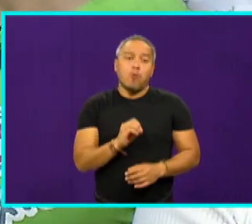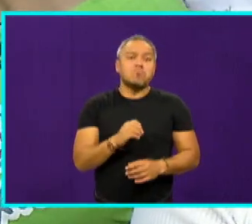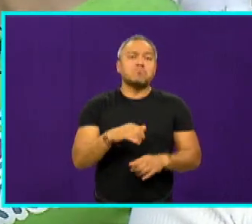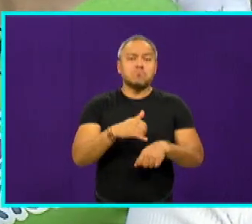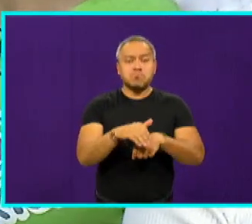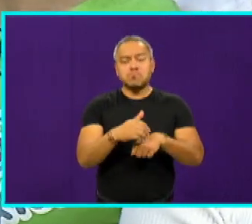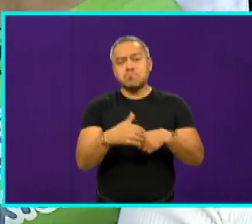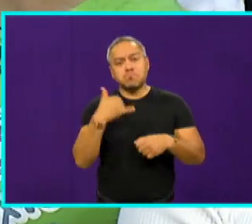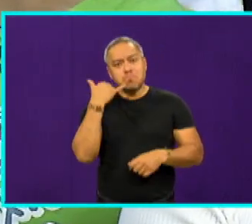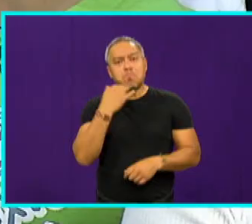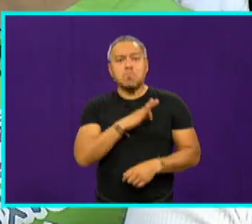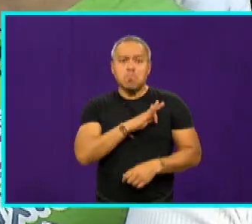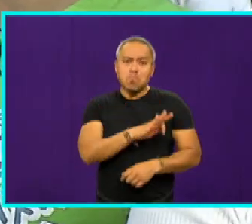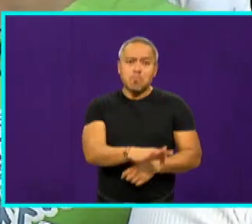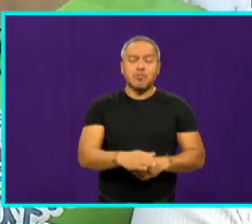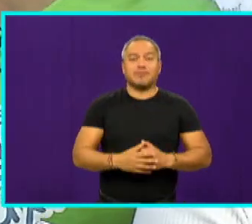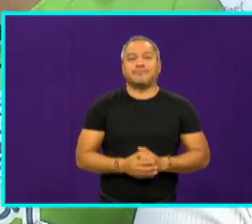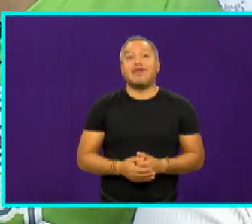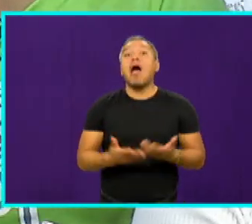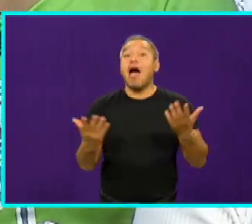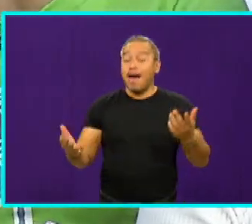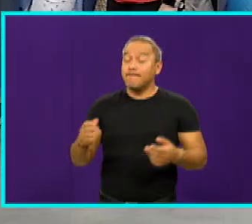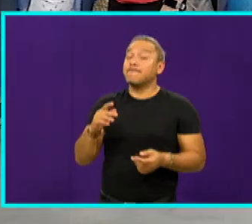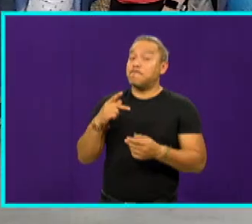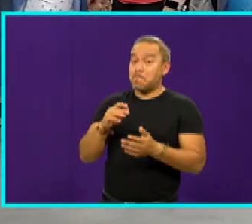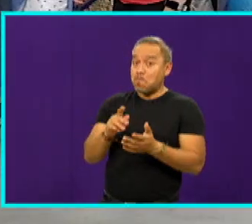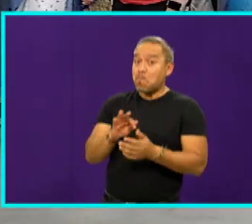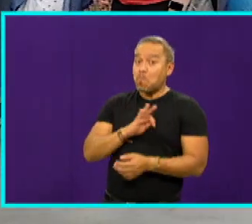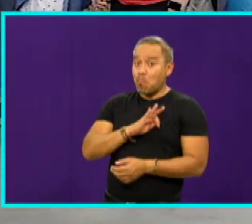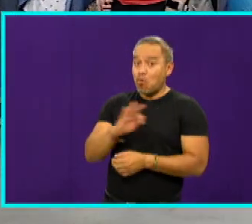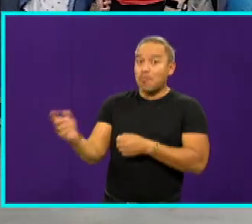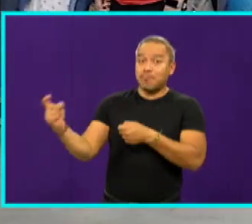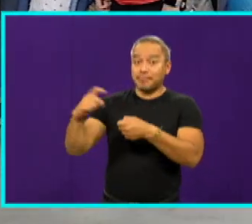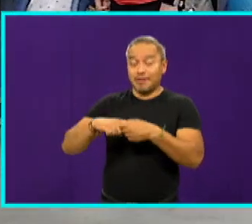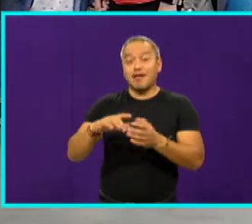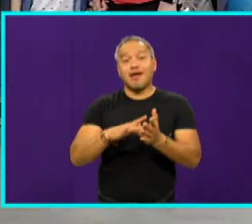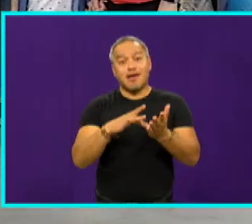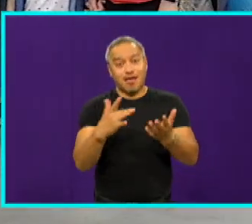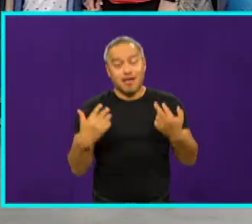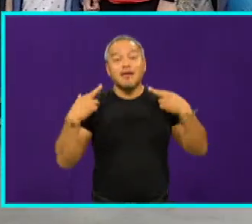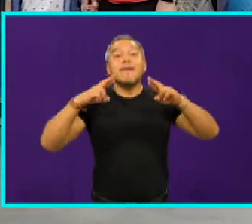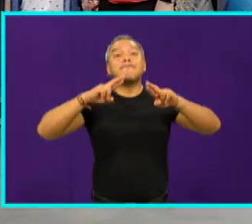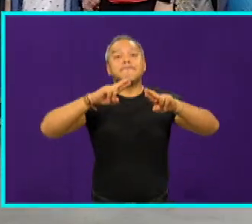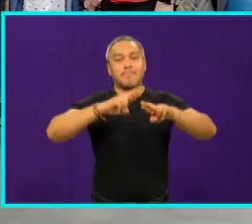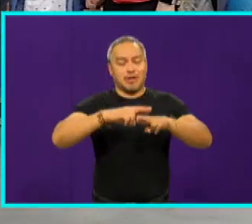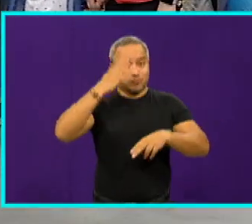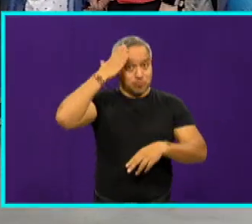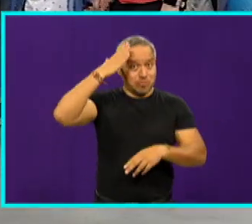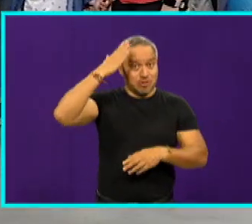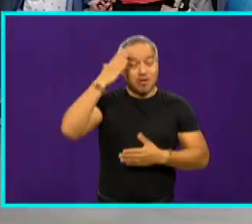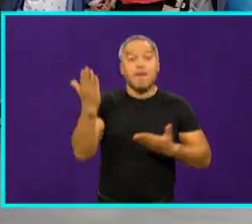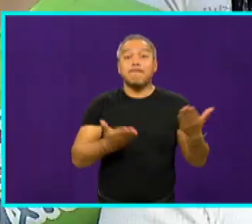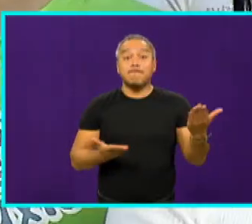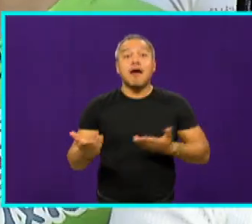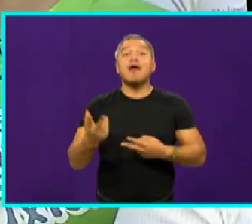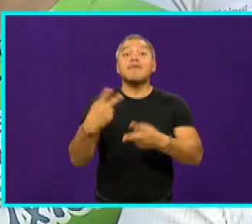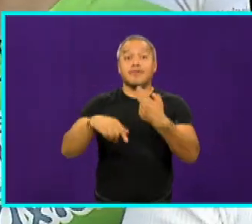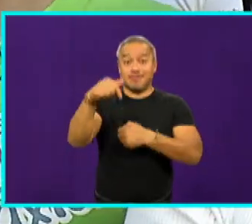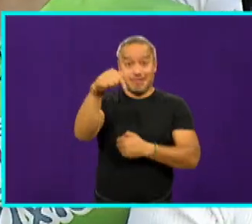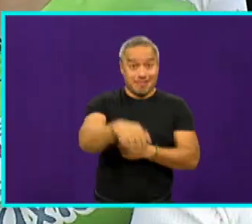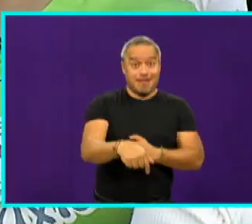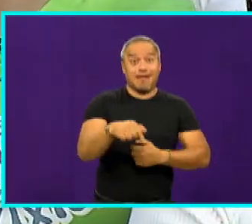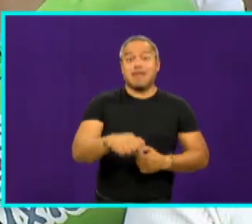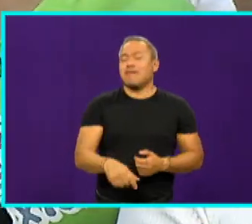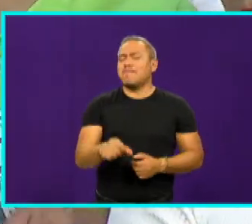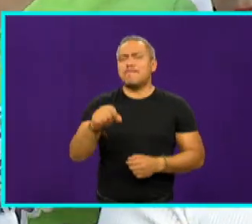2281-793071. Perfecto, para integrarnos entonces al Ballet Eclipse. Gracias al maestro Héctor, a la maestra Cintia, Ashley, por estar el día de hoy con nosotros.